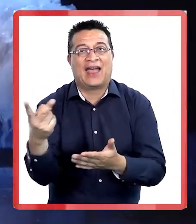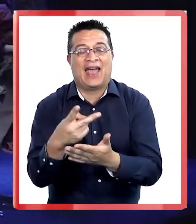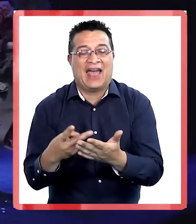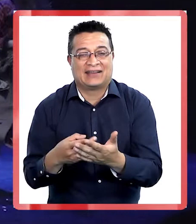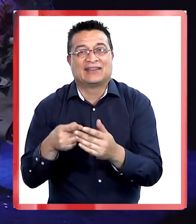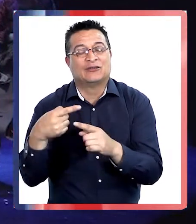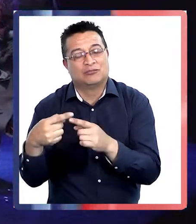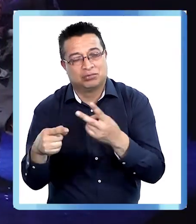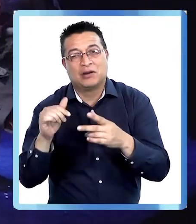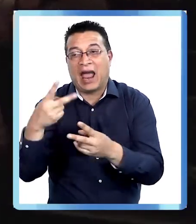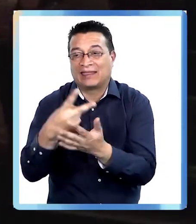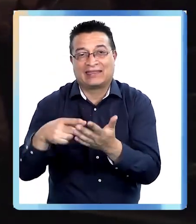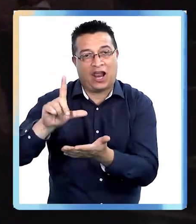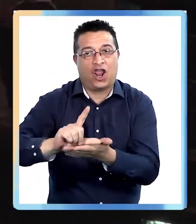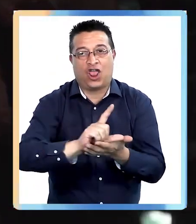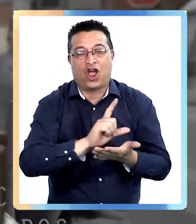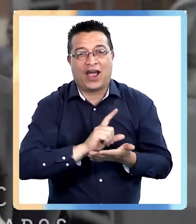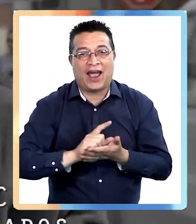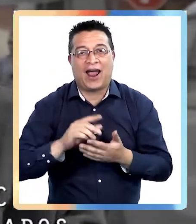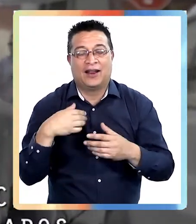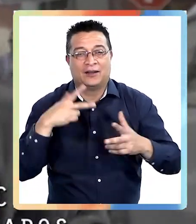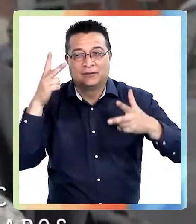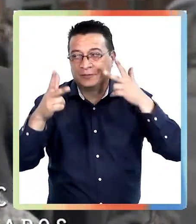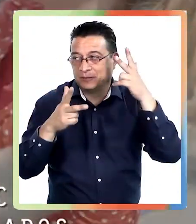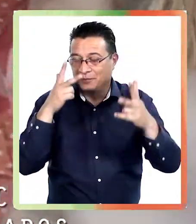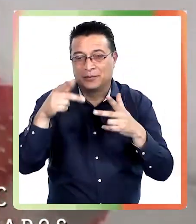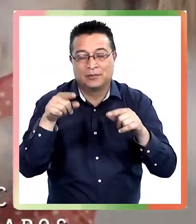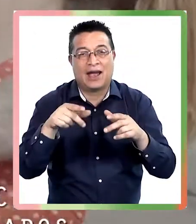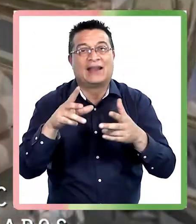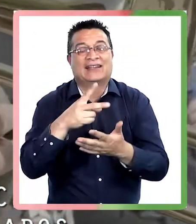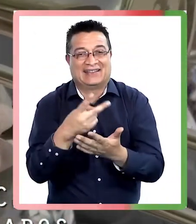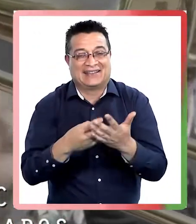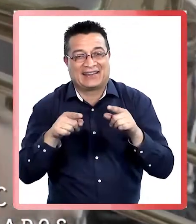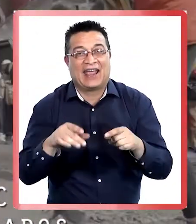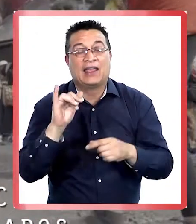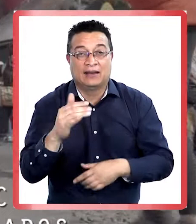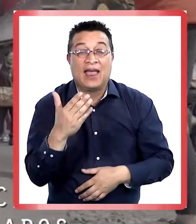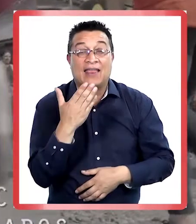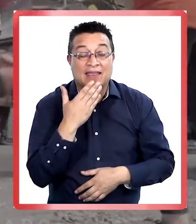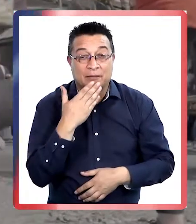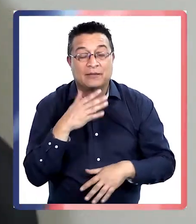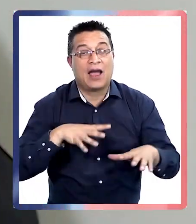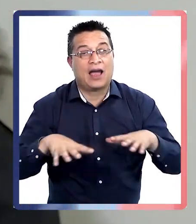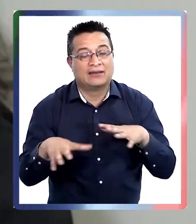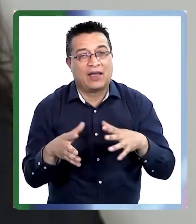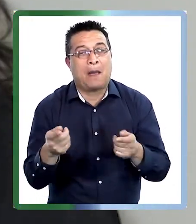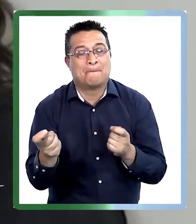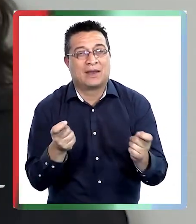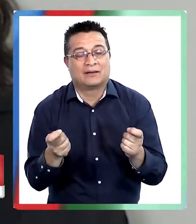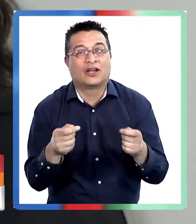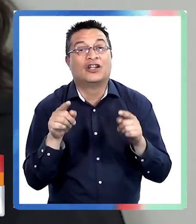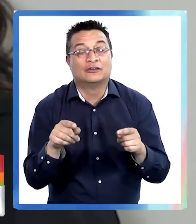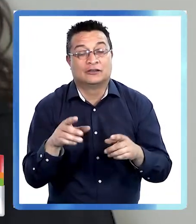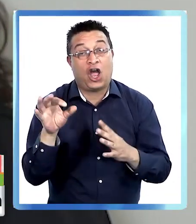artistas locales, con espectáculos de artes escénicas y a la vez también con actividades de mediación. Es la extensión de otoño,